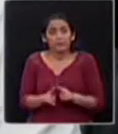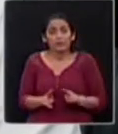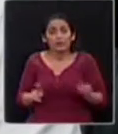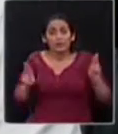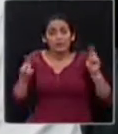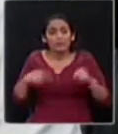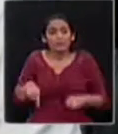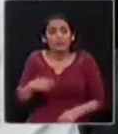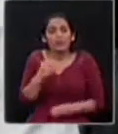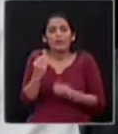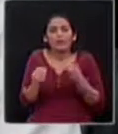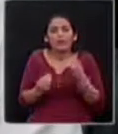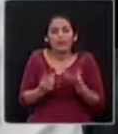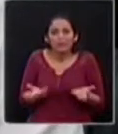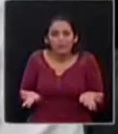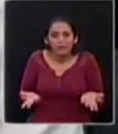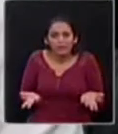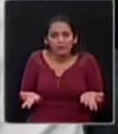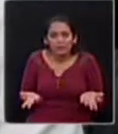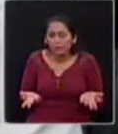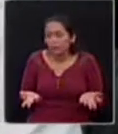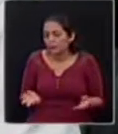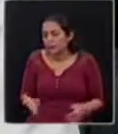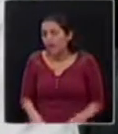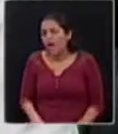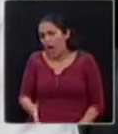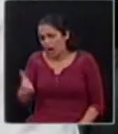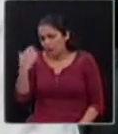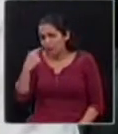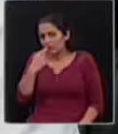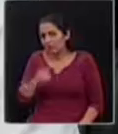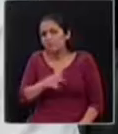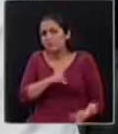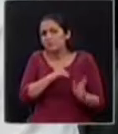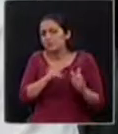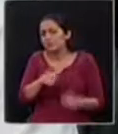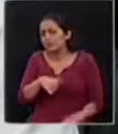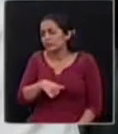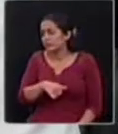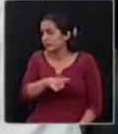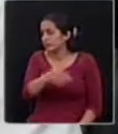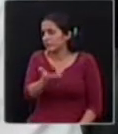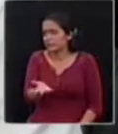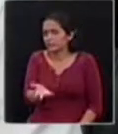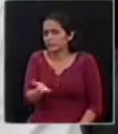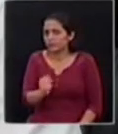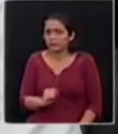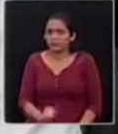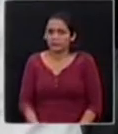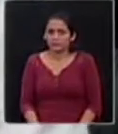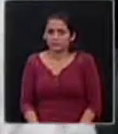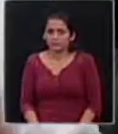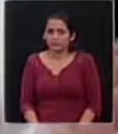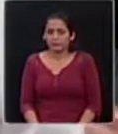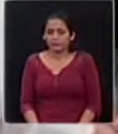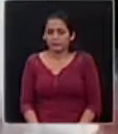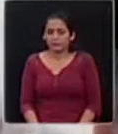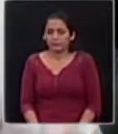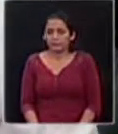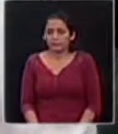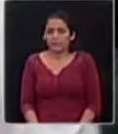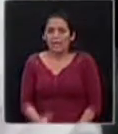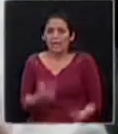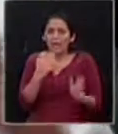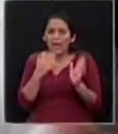oea no es la primera vez que lo digo cuando no pasa nada esas